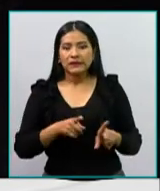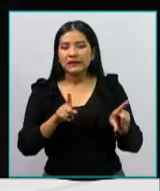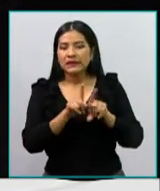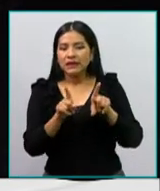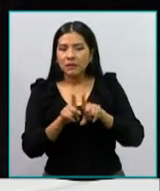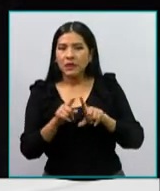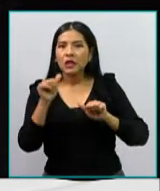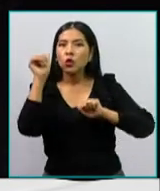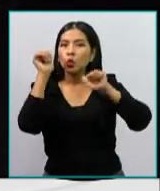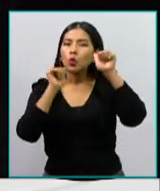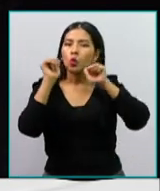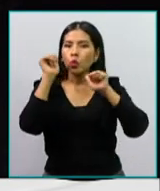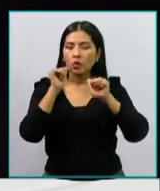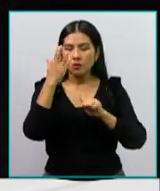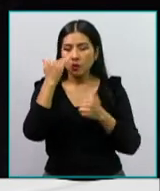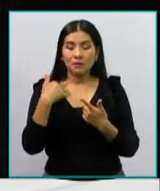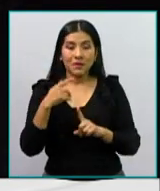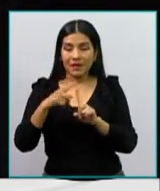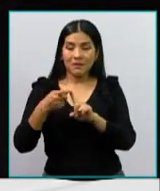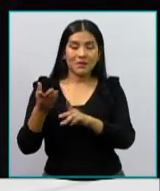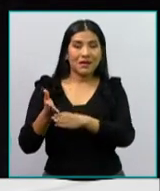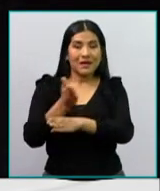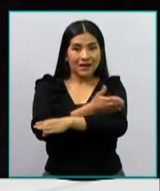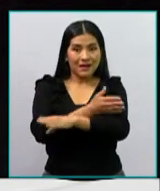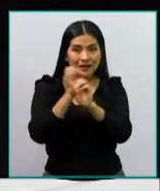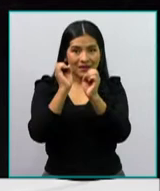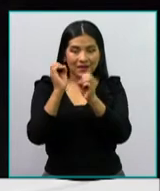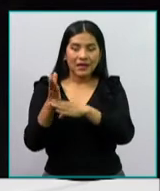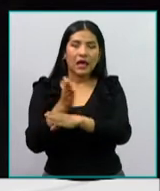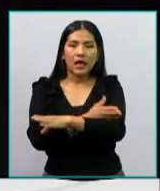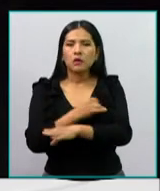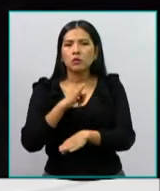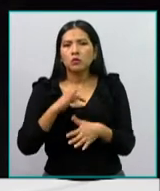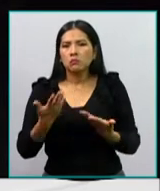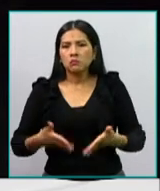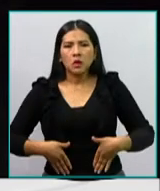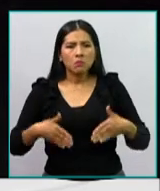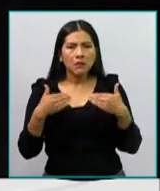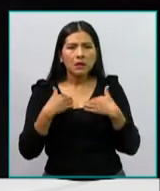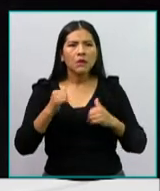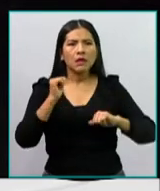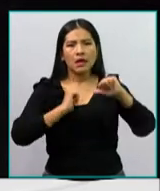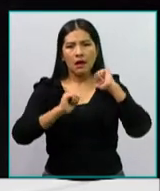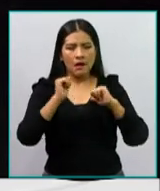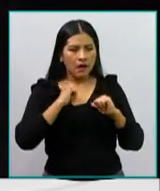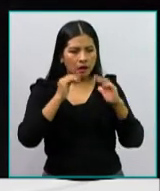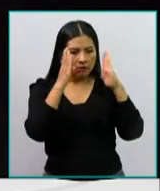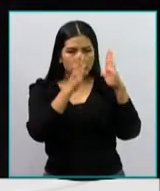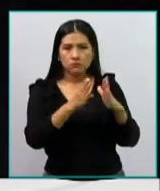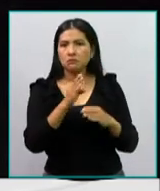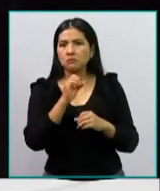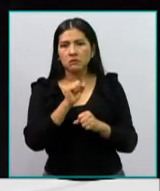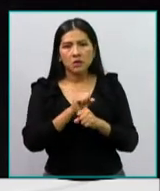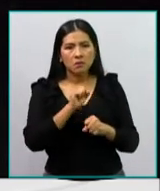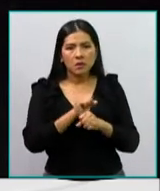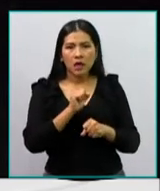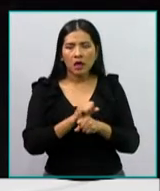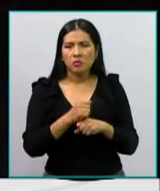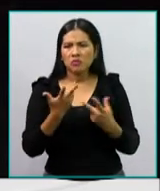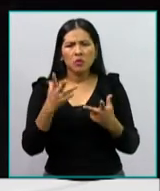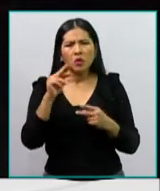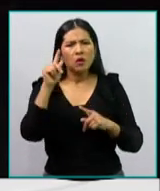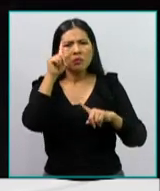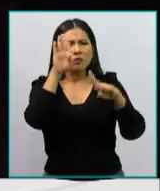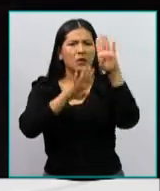cosas, ¿no? Porque hasta ese momento yo vivía una vida de artista en la cual no